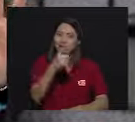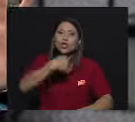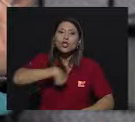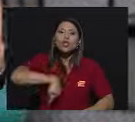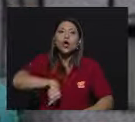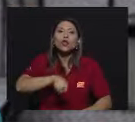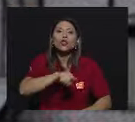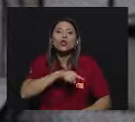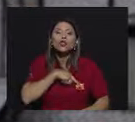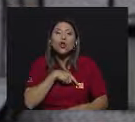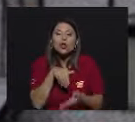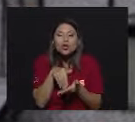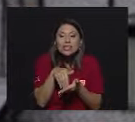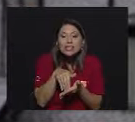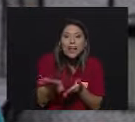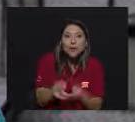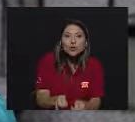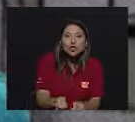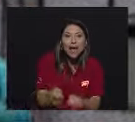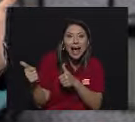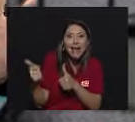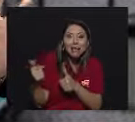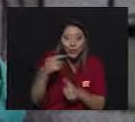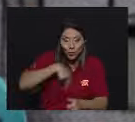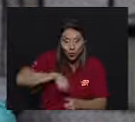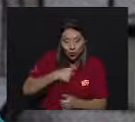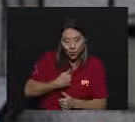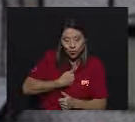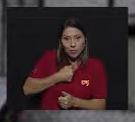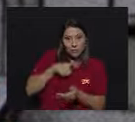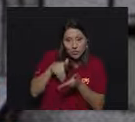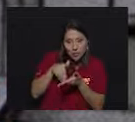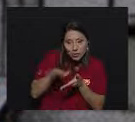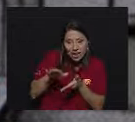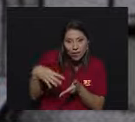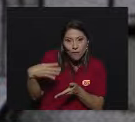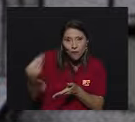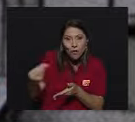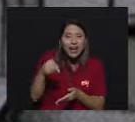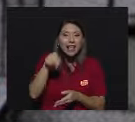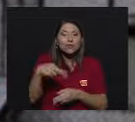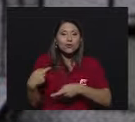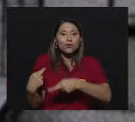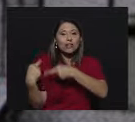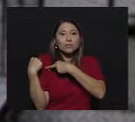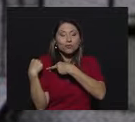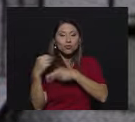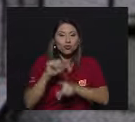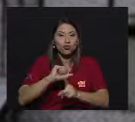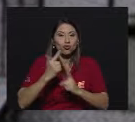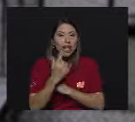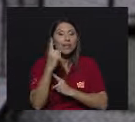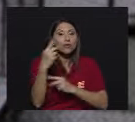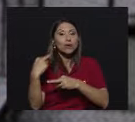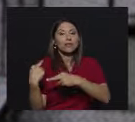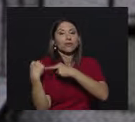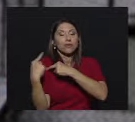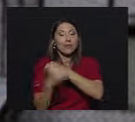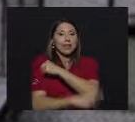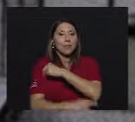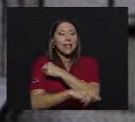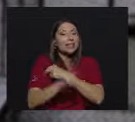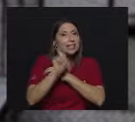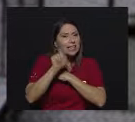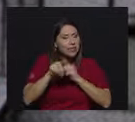Los estamos sacando de nuestras aulas, los estamos tirando afuera. Sí. Eso es una responsabilidad social, es una responsabilidad del